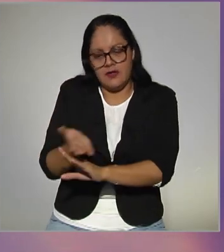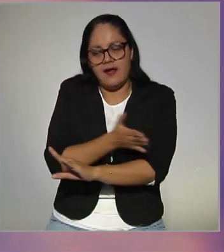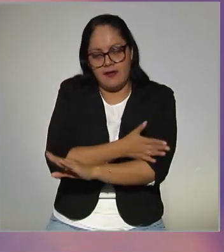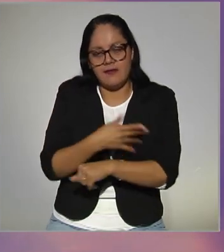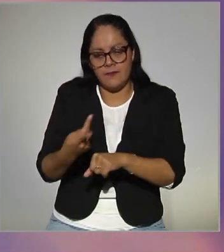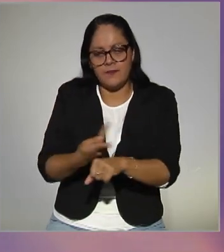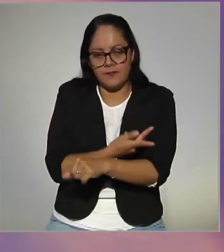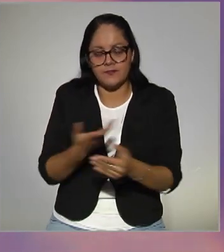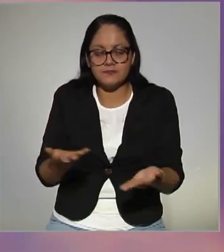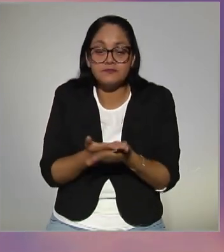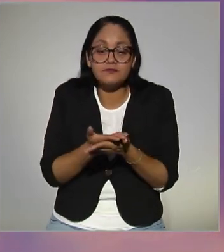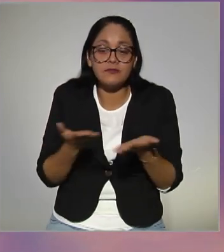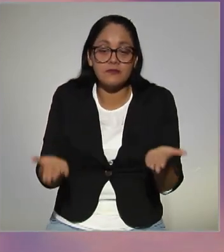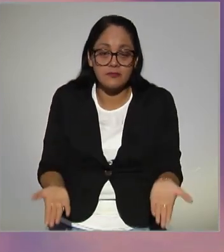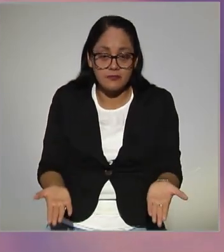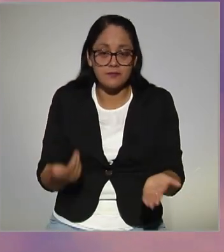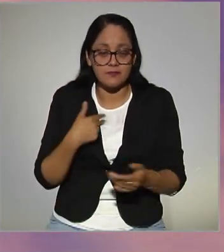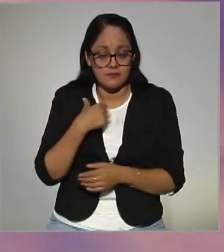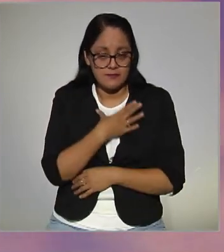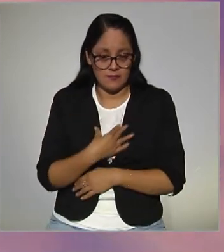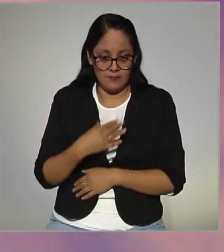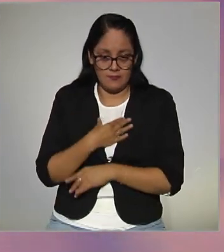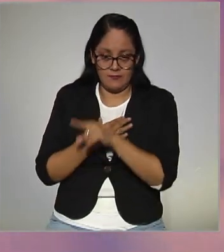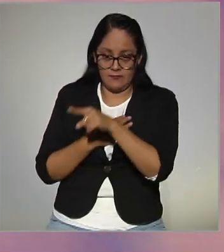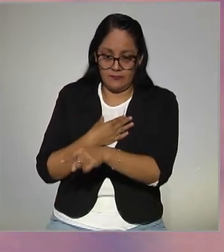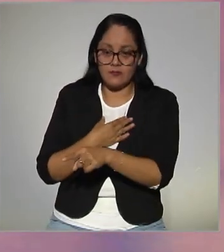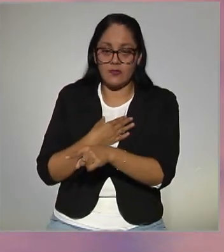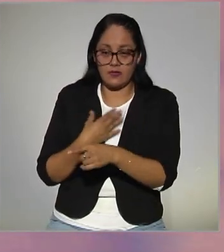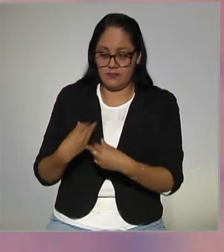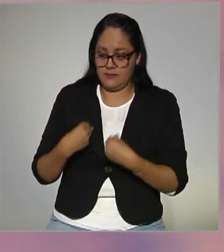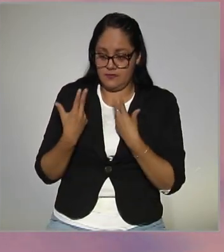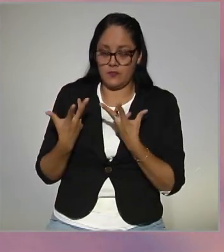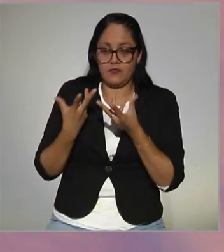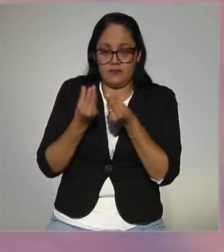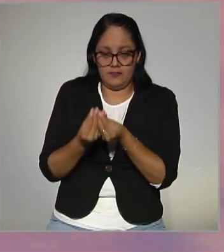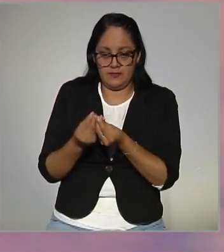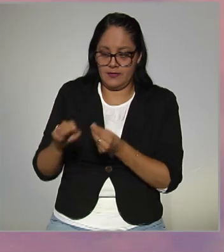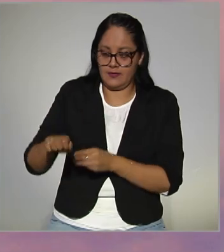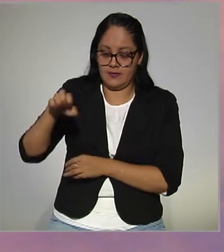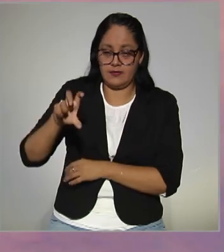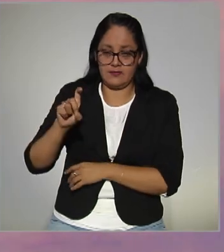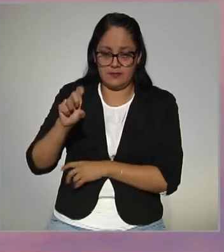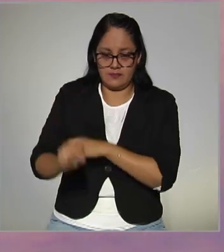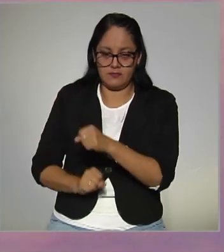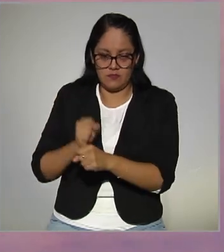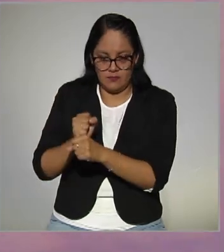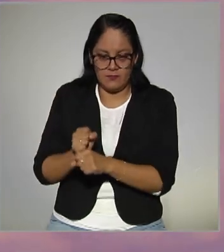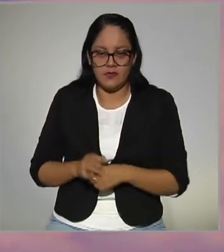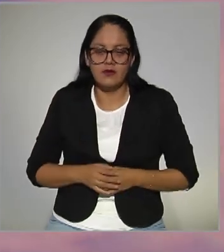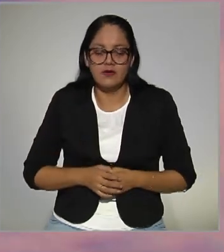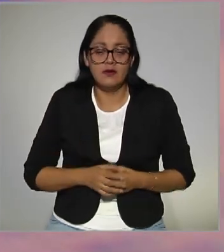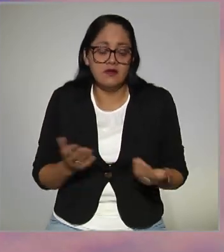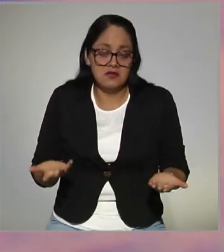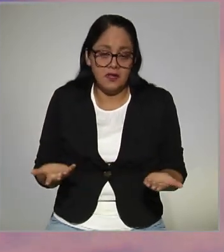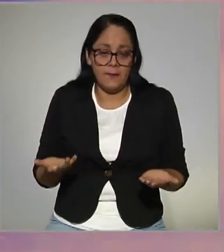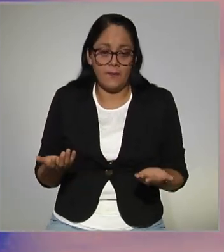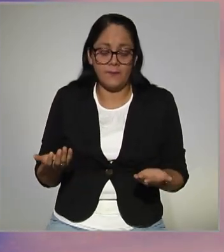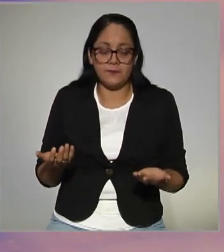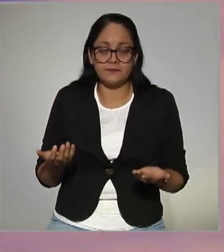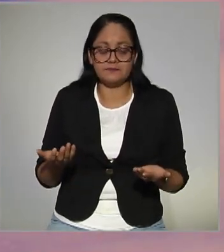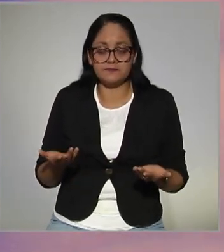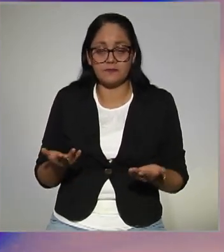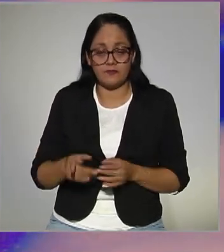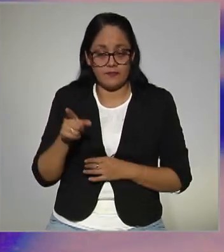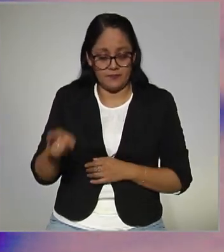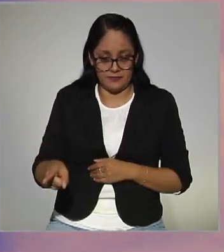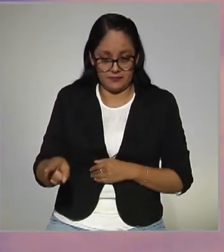hecho. Actualmente mi hija con la que vivo tiene 30 años. A través de